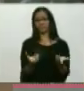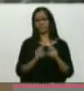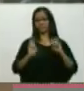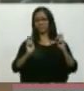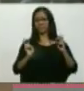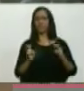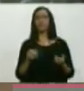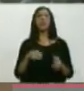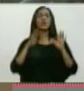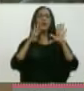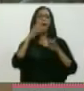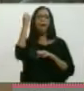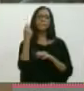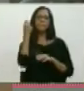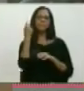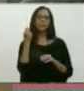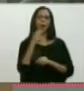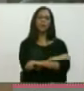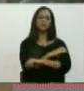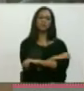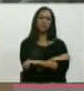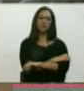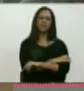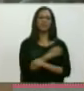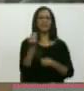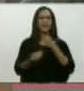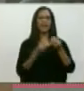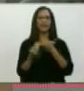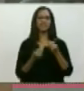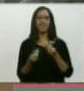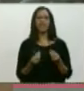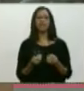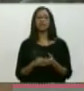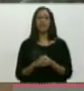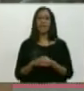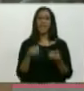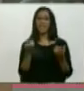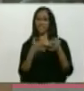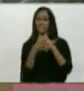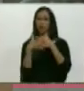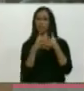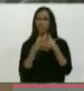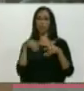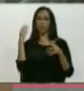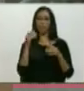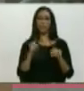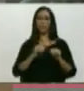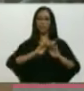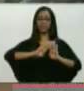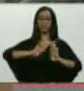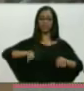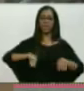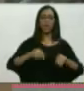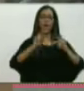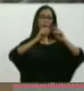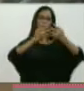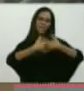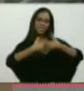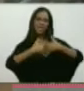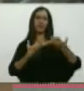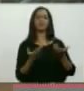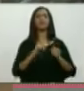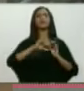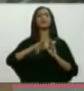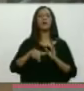que 9 parlamentarios opositores al chavismo estaban haciendo lobby en Estados Unidos y en Colombia para evitar que se investigara un empresario que está involucrado en robos